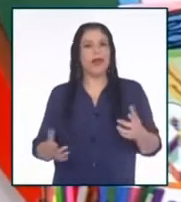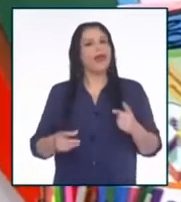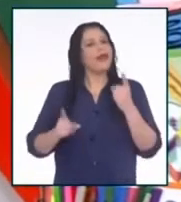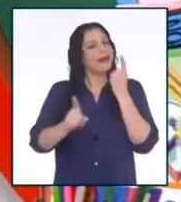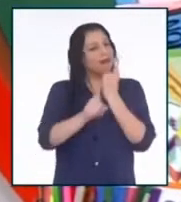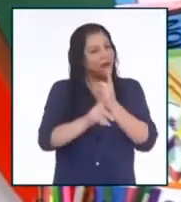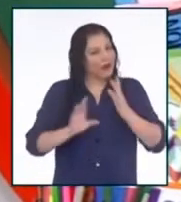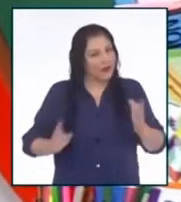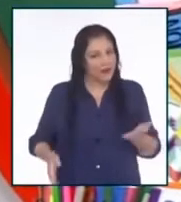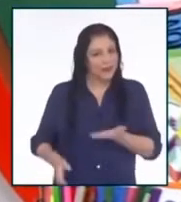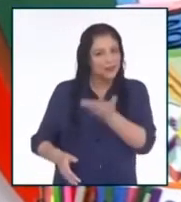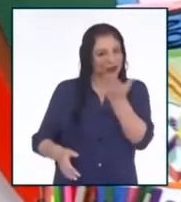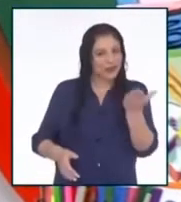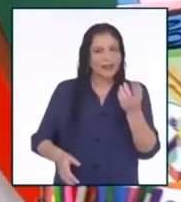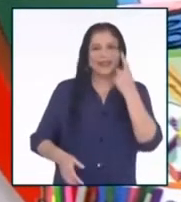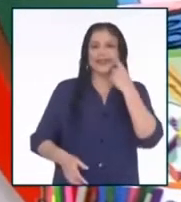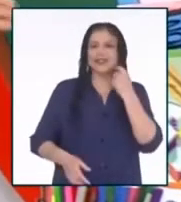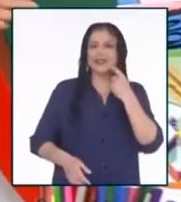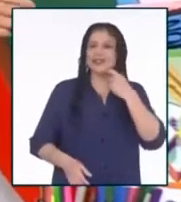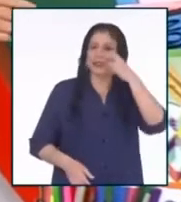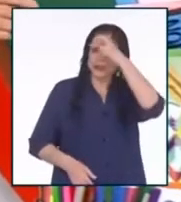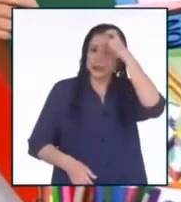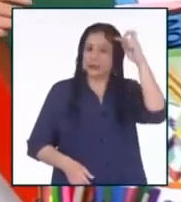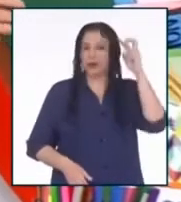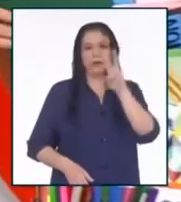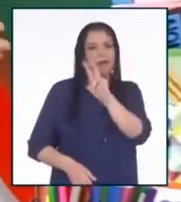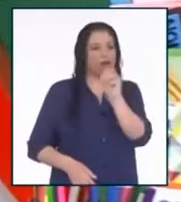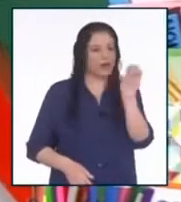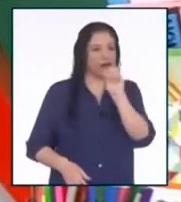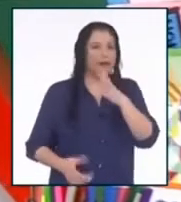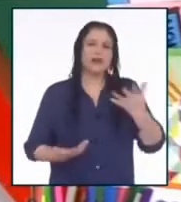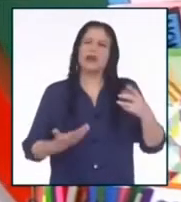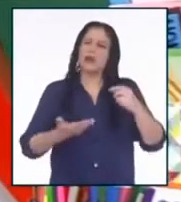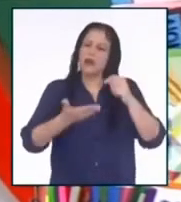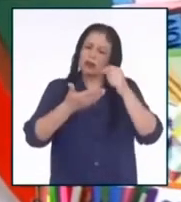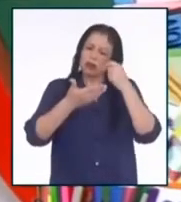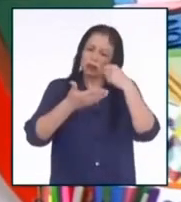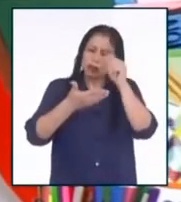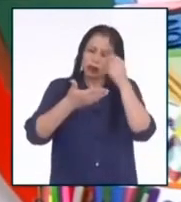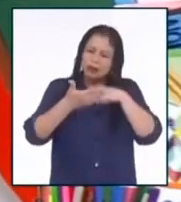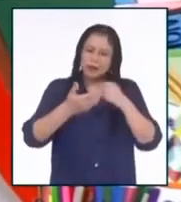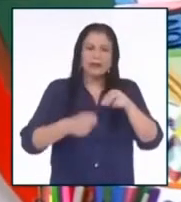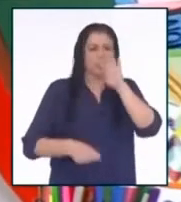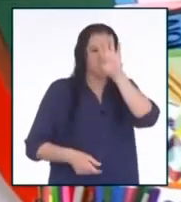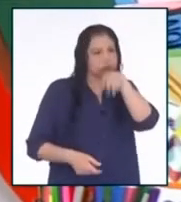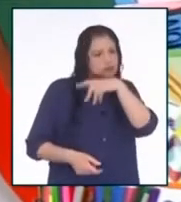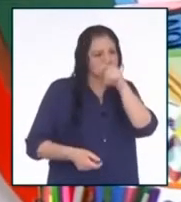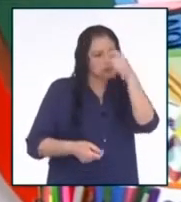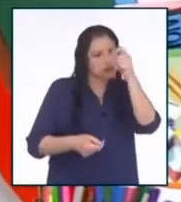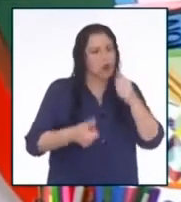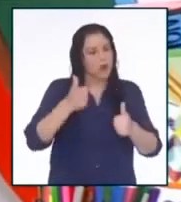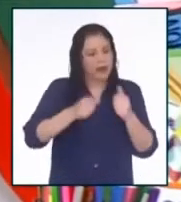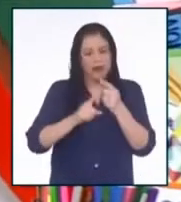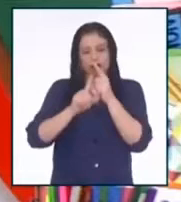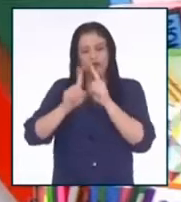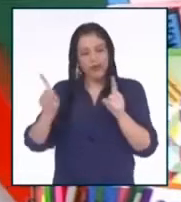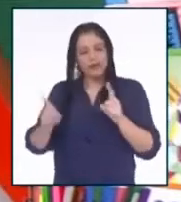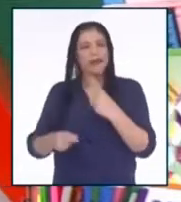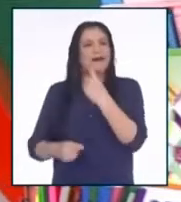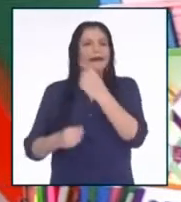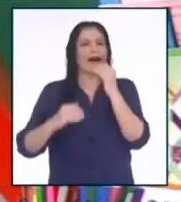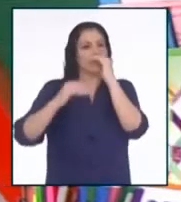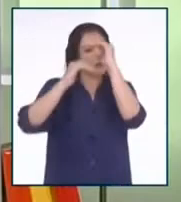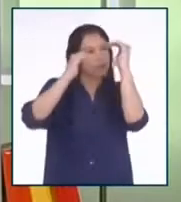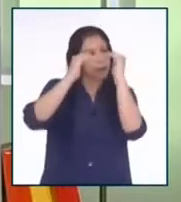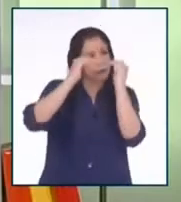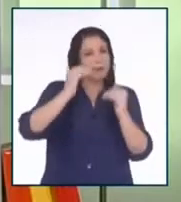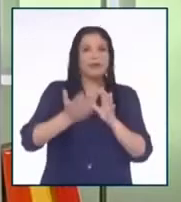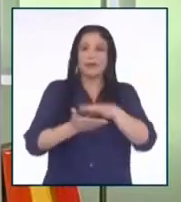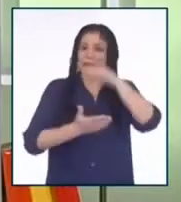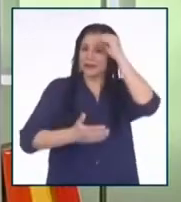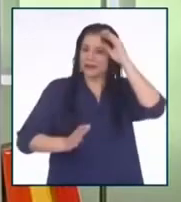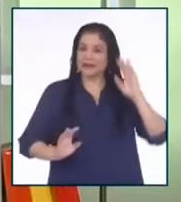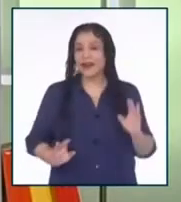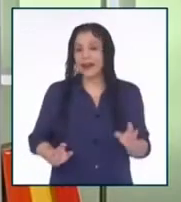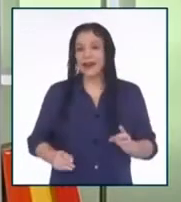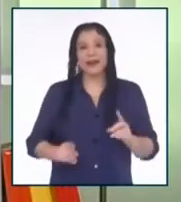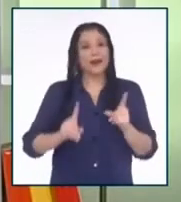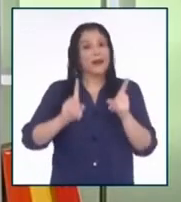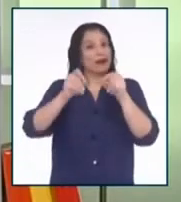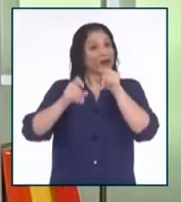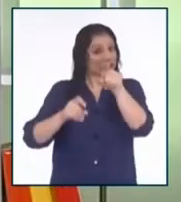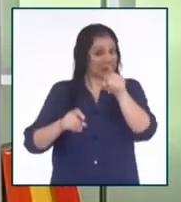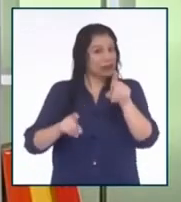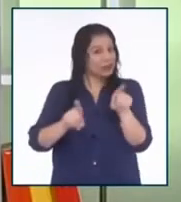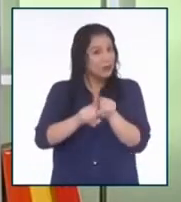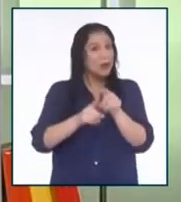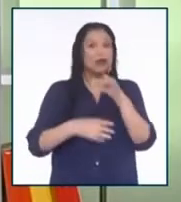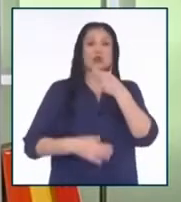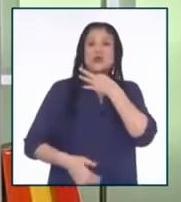Así es, chicas y chicos de la promo 2020. Estaba revisando la rúbrica porque quiero tener bien claro cuál es la diferencia entre cada nivel de logro. ¿Y ustedes también tuvieron